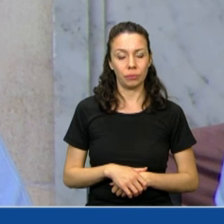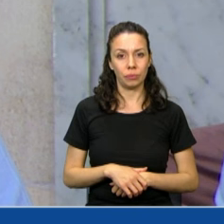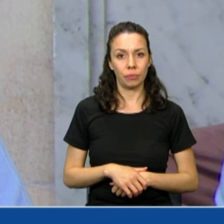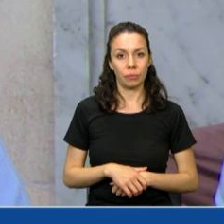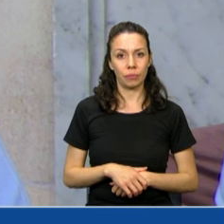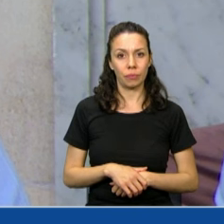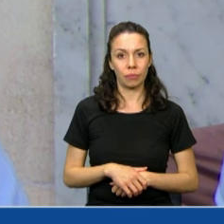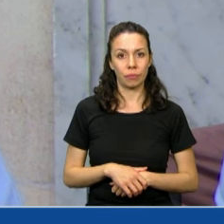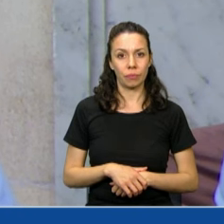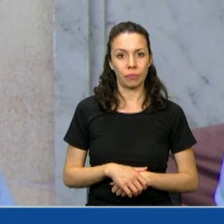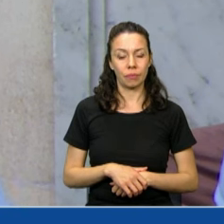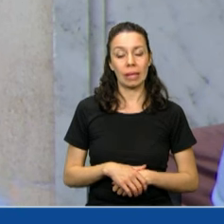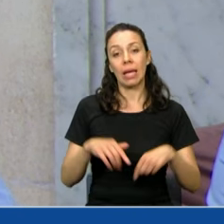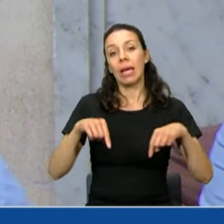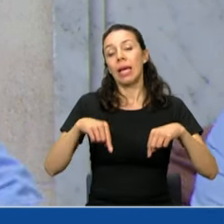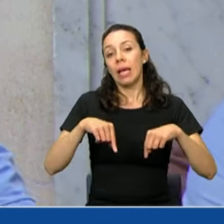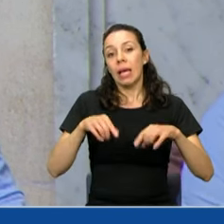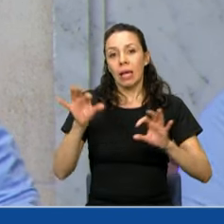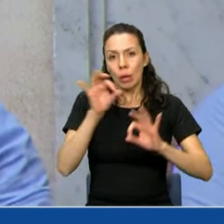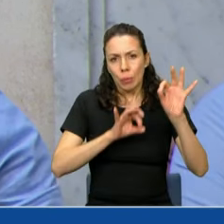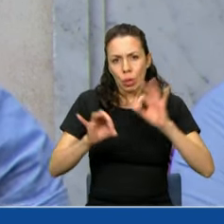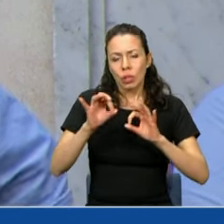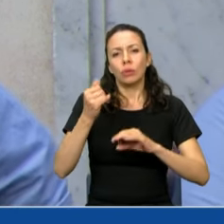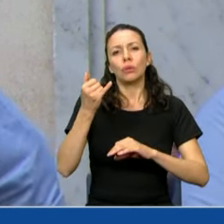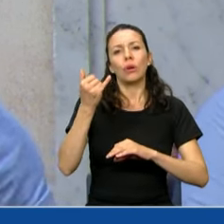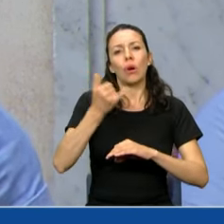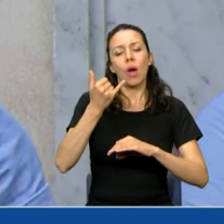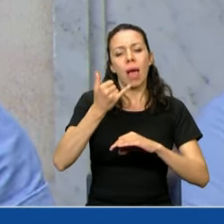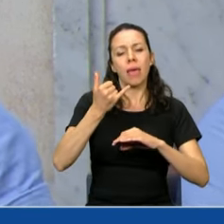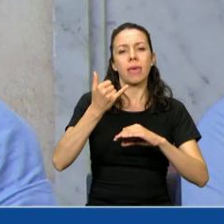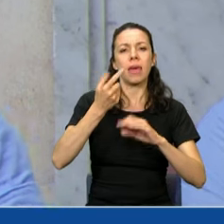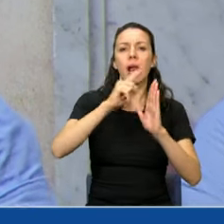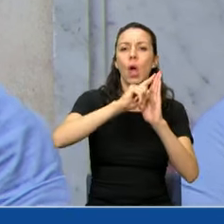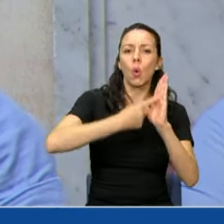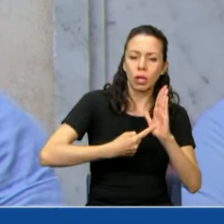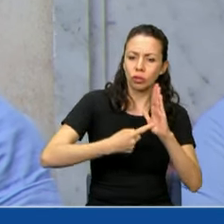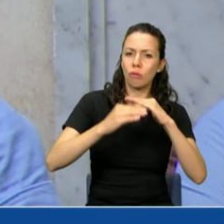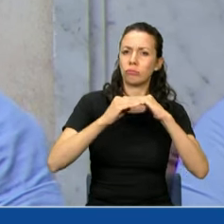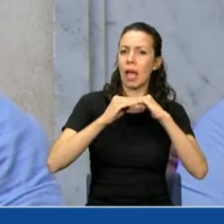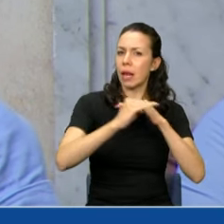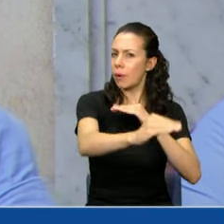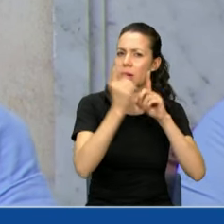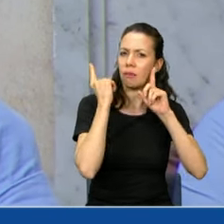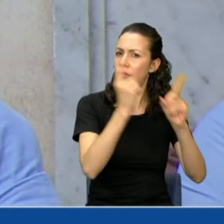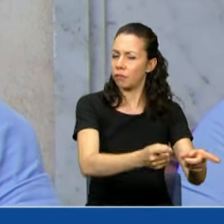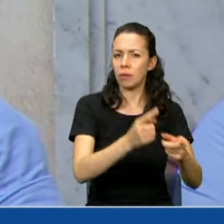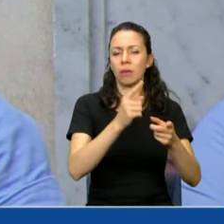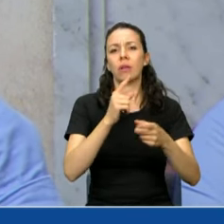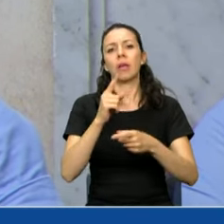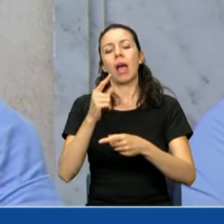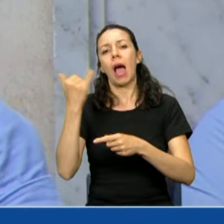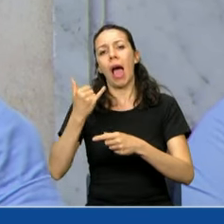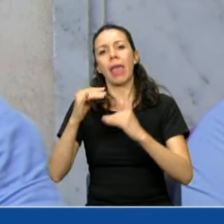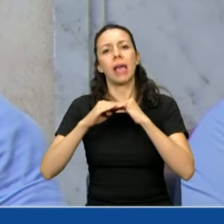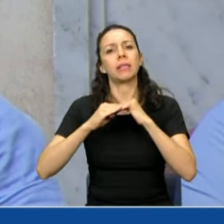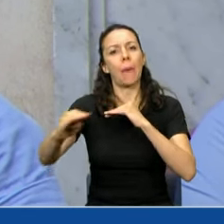que este es un proyecto que cuenta con una estabilidad regulatoria con una estabilidad cambiaria y esto me